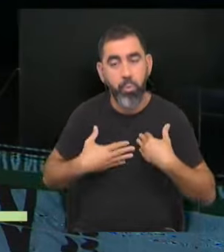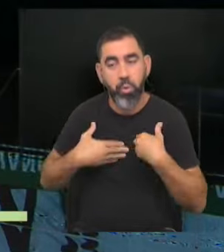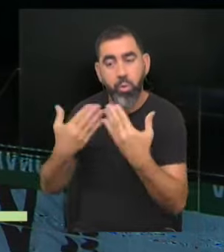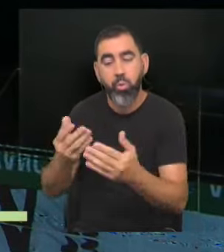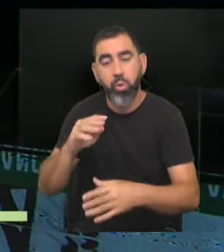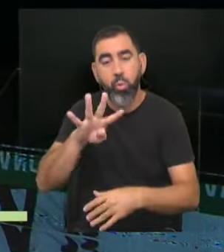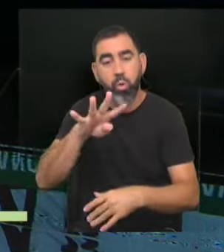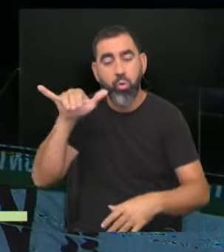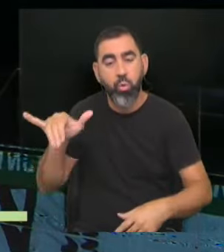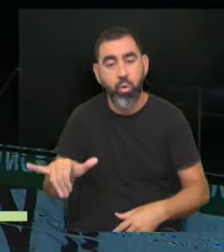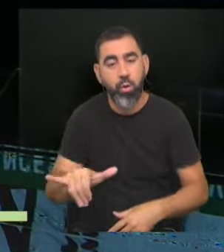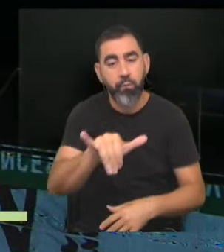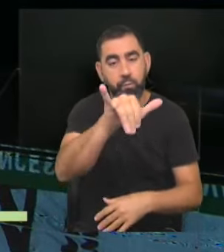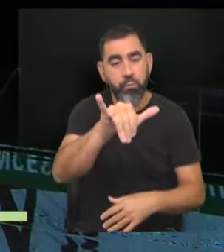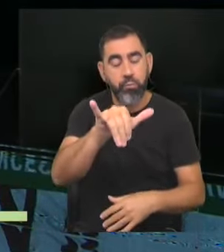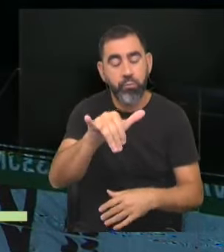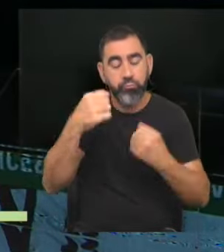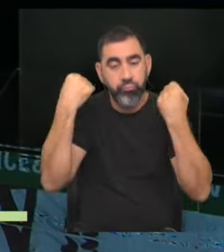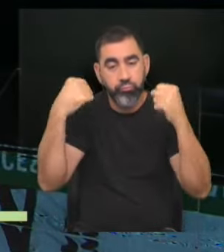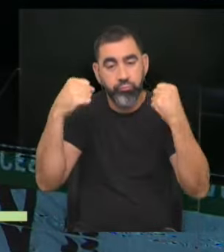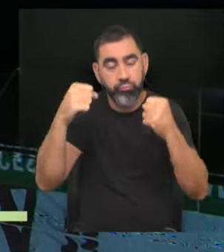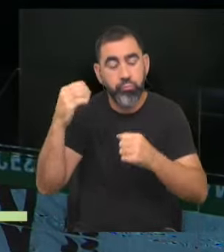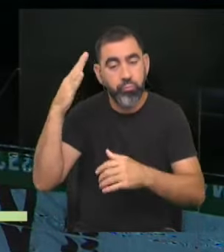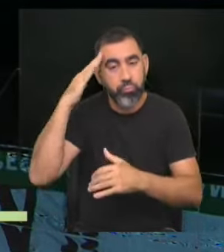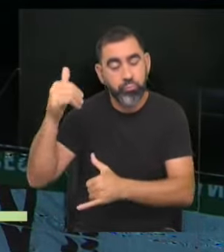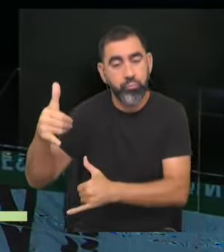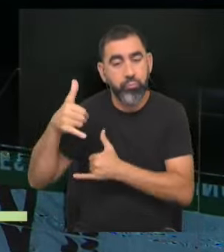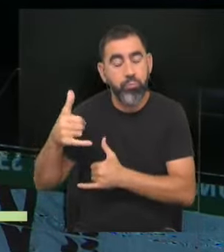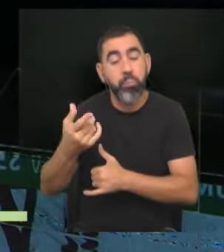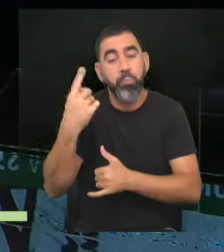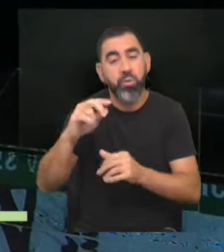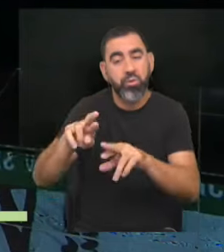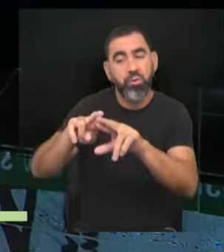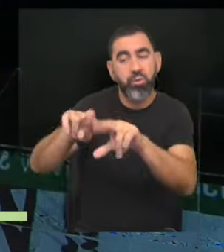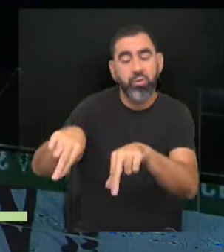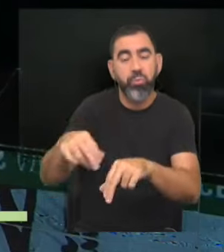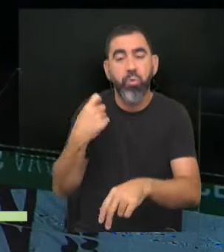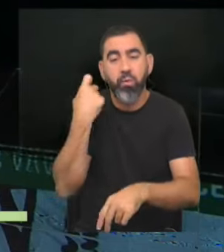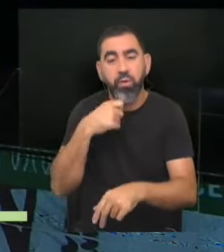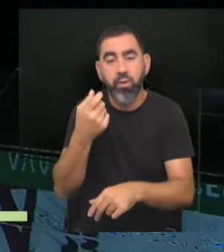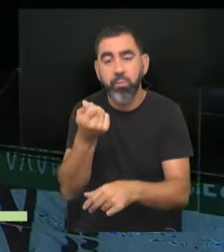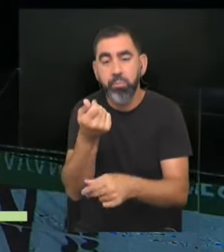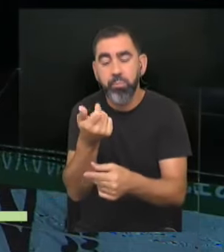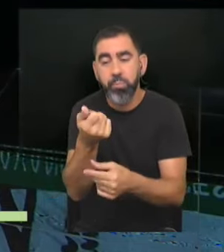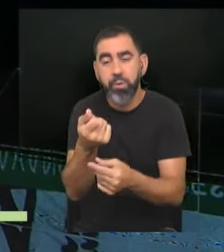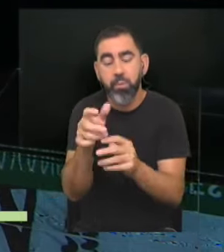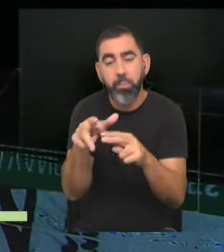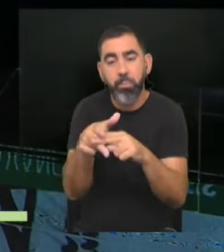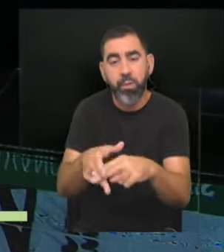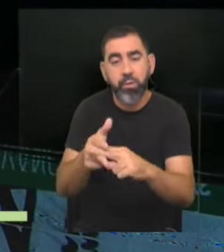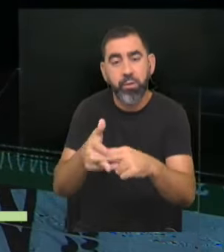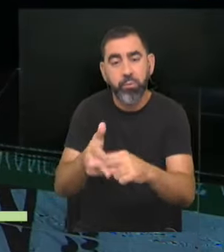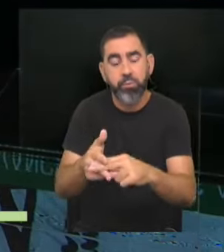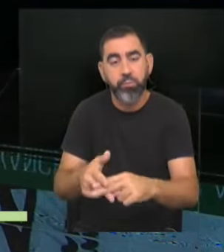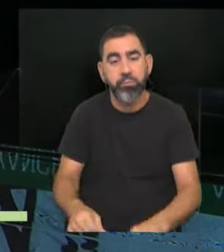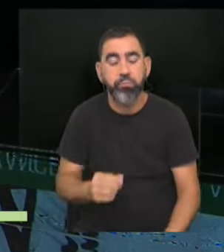avion a nuestro país de entrenamiento a la fuerza aérea pero que serían rechazados por falta de fondos para su mantenimiento